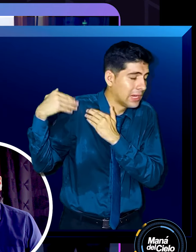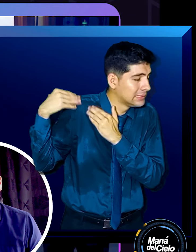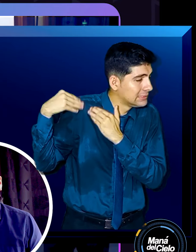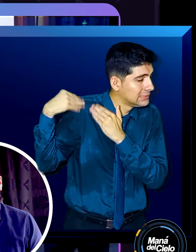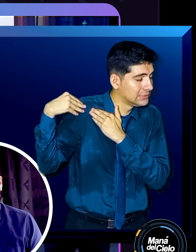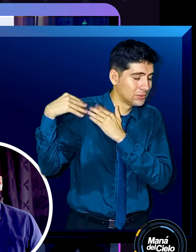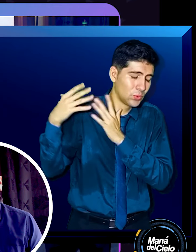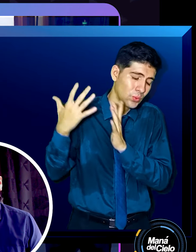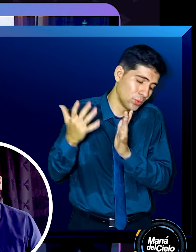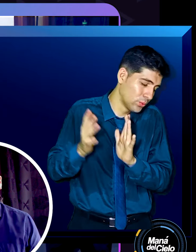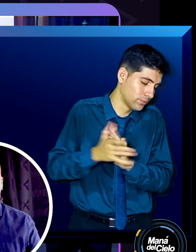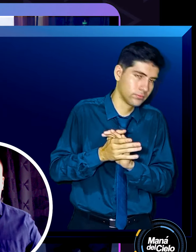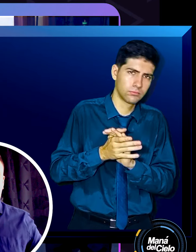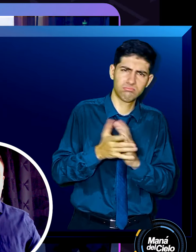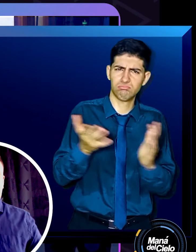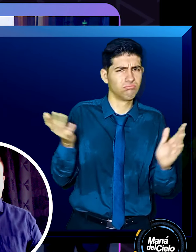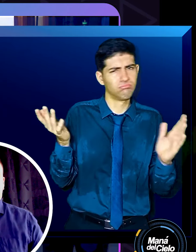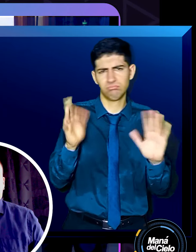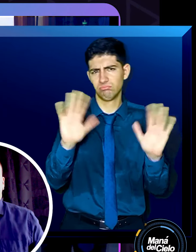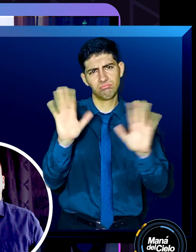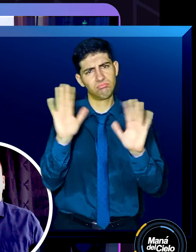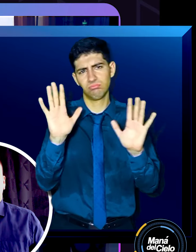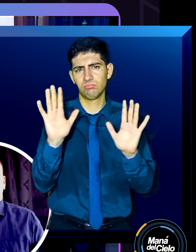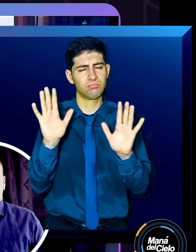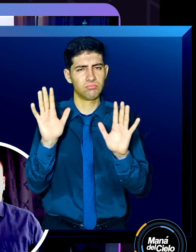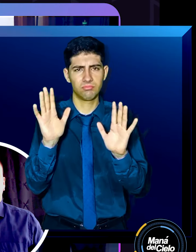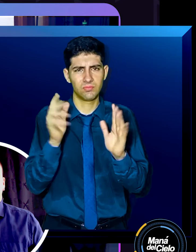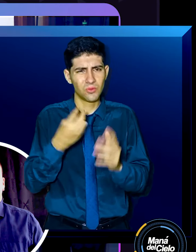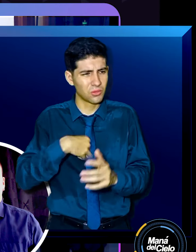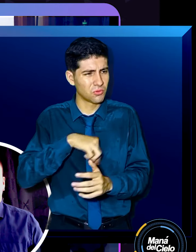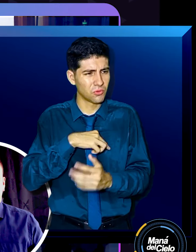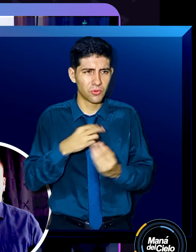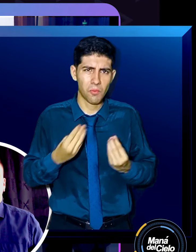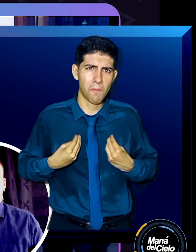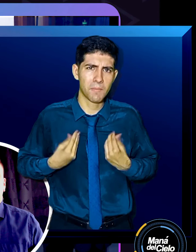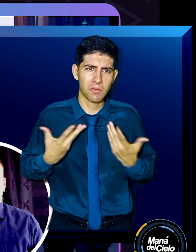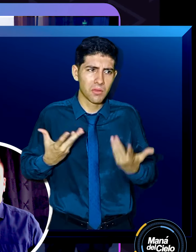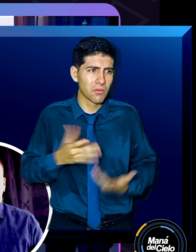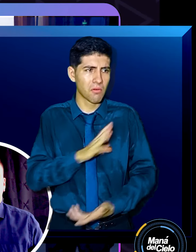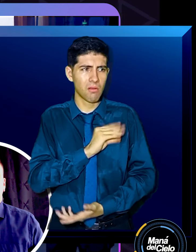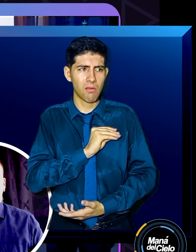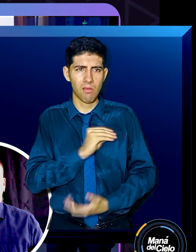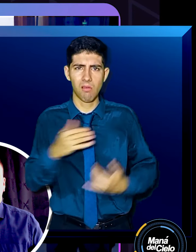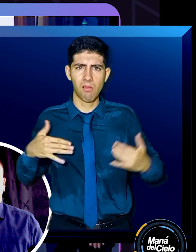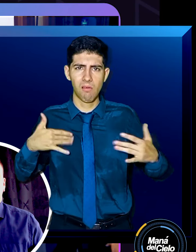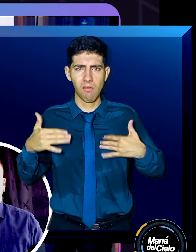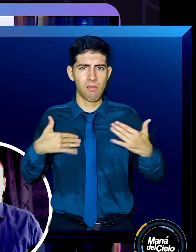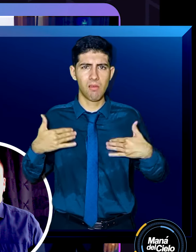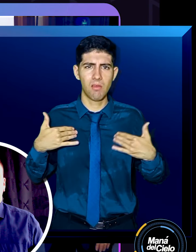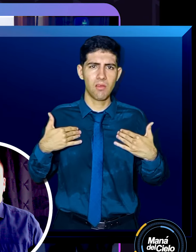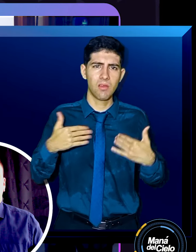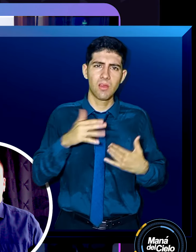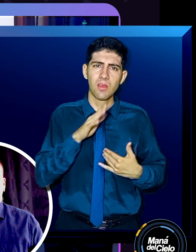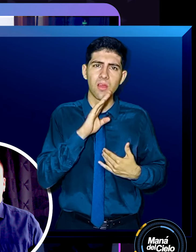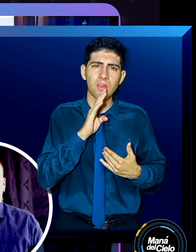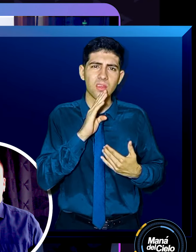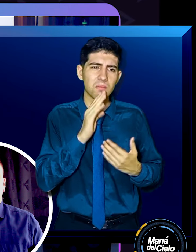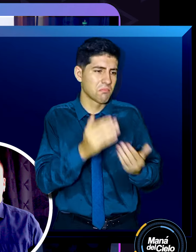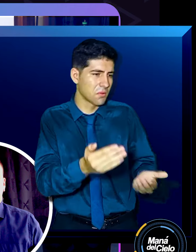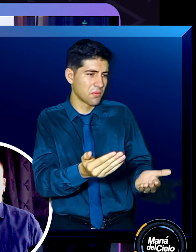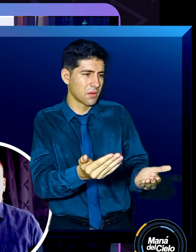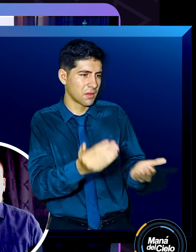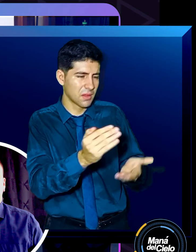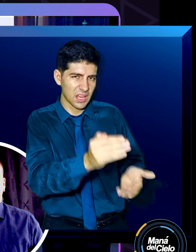Lo que yo encontré, lo que tengo, lo que he disfrutado hasta el día de hoy, ¿quién me lo